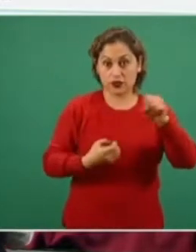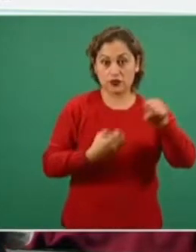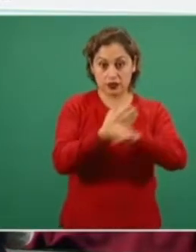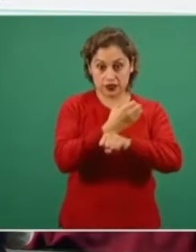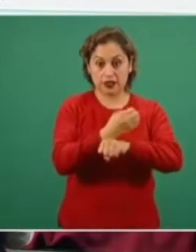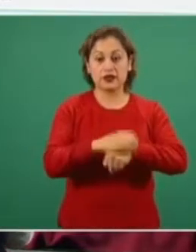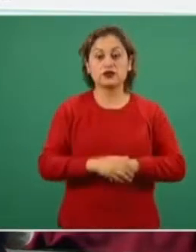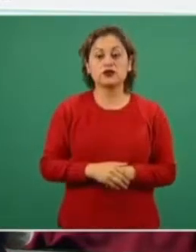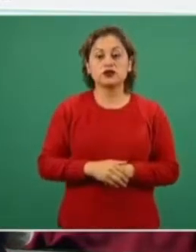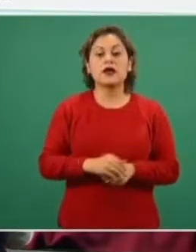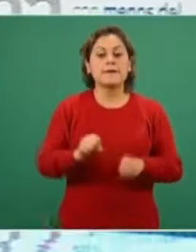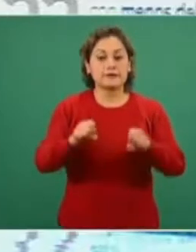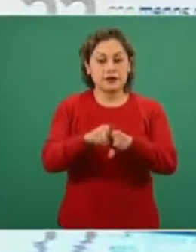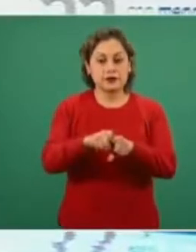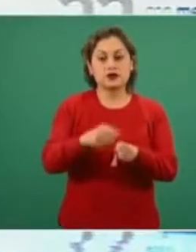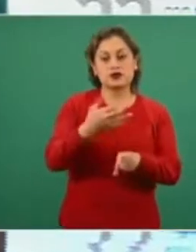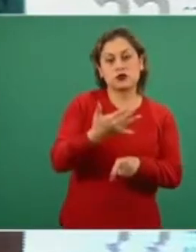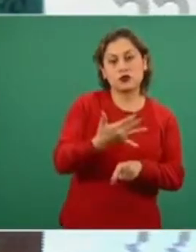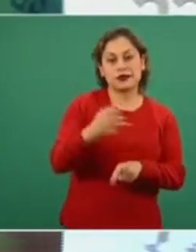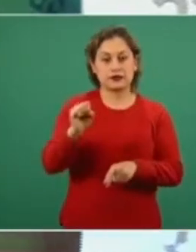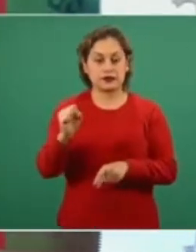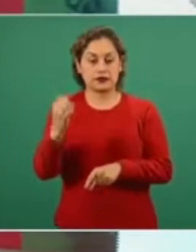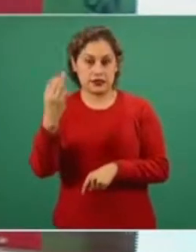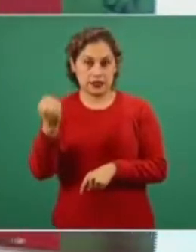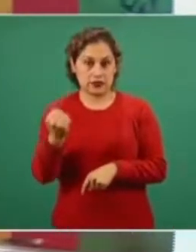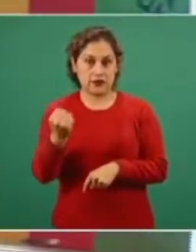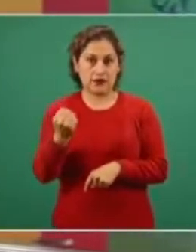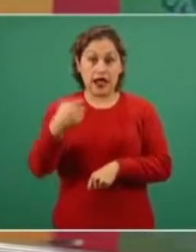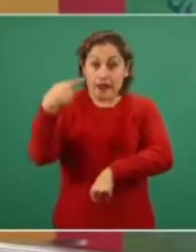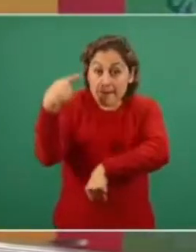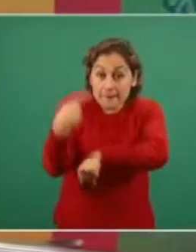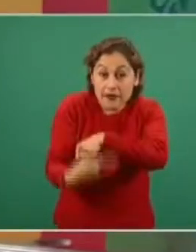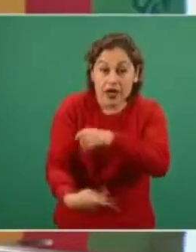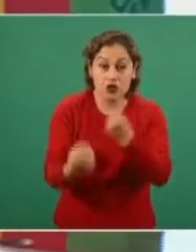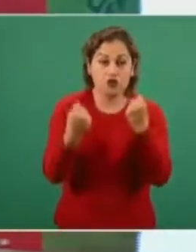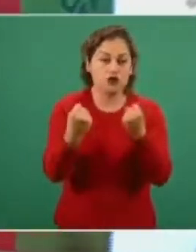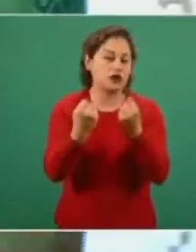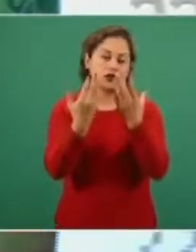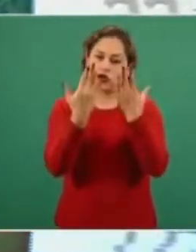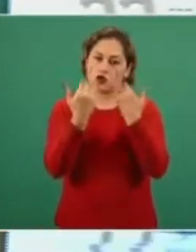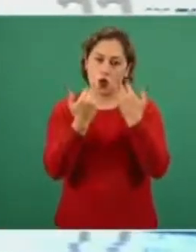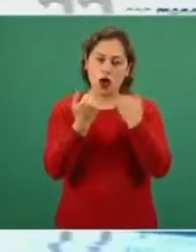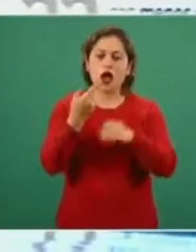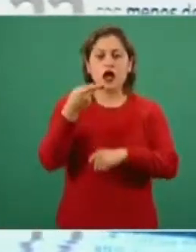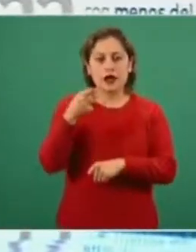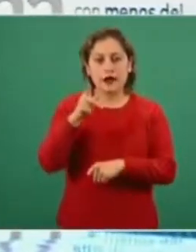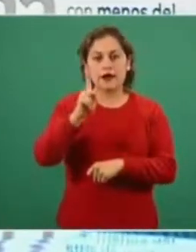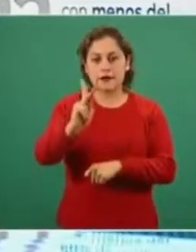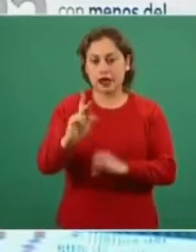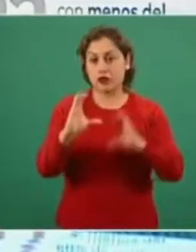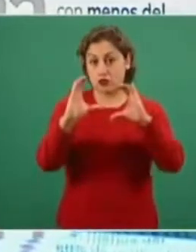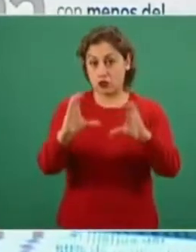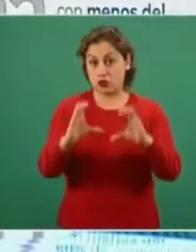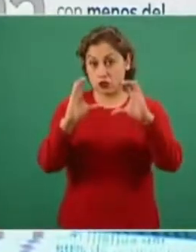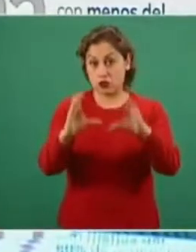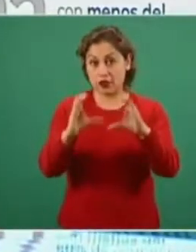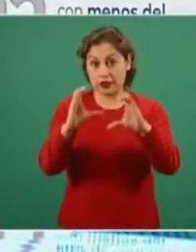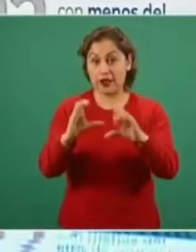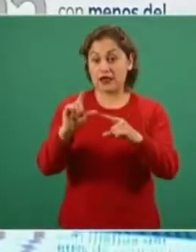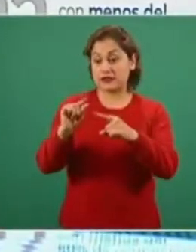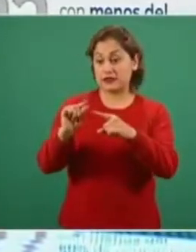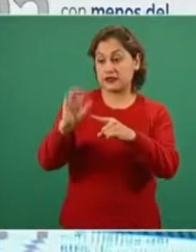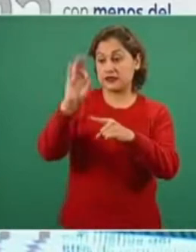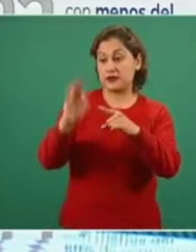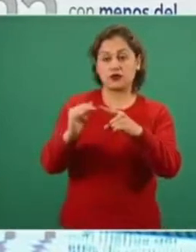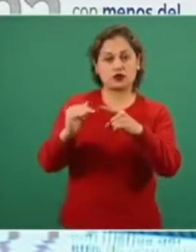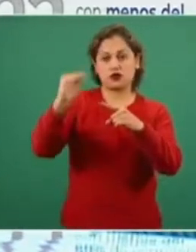50 y 69, que aunque no están en ese nivel de alerta máximo, que es por arriba de 70, es un